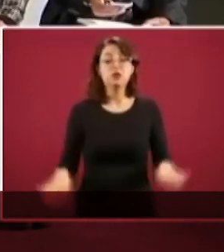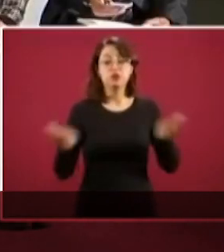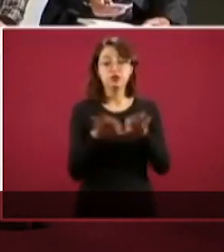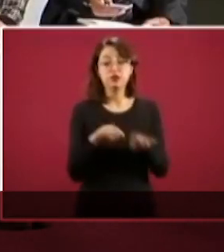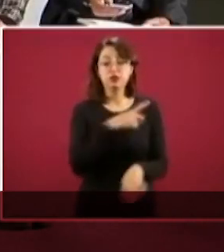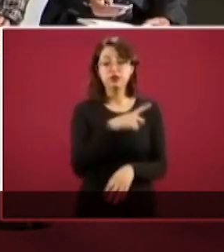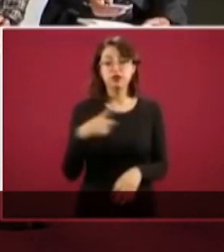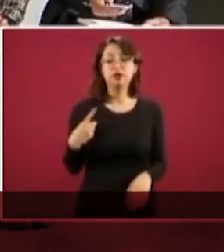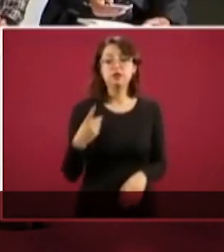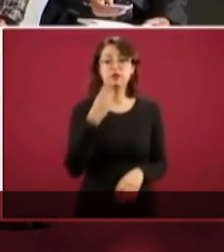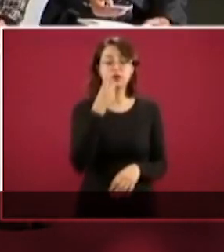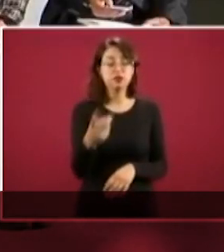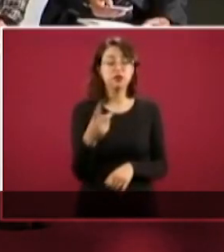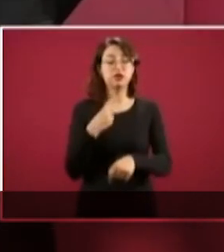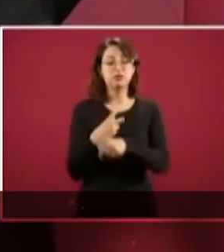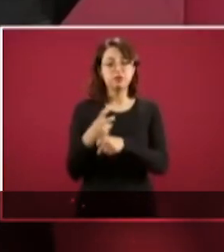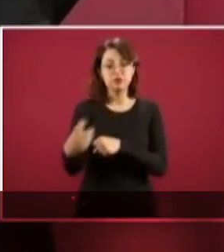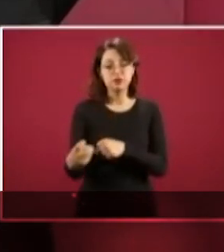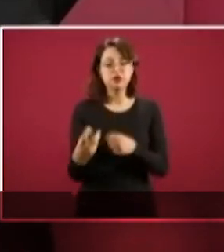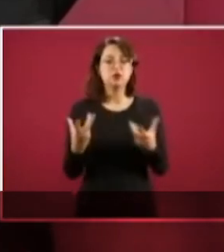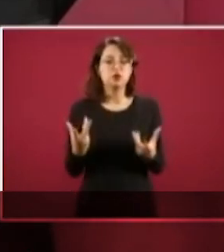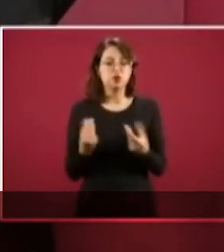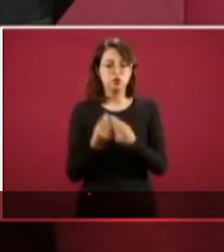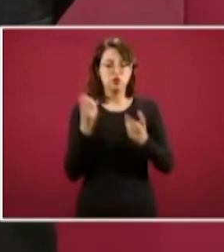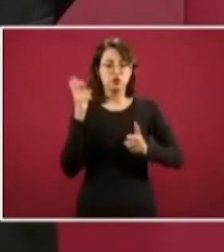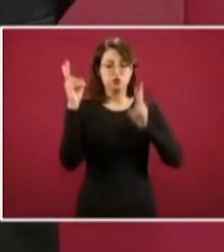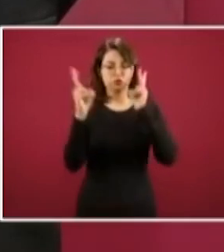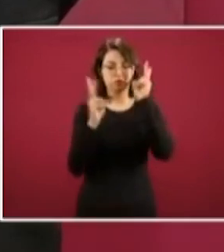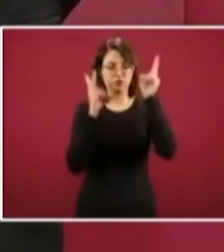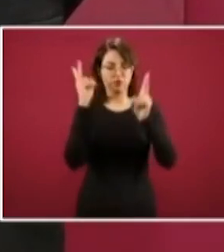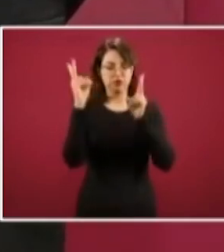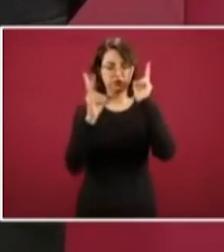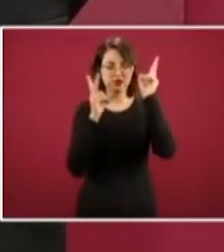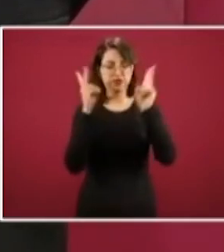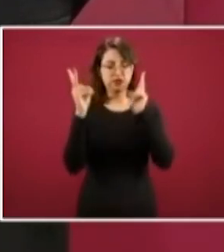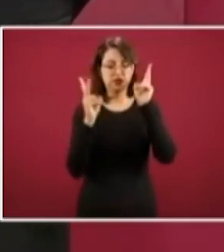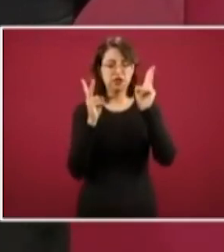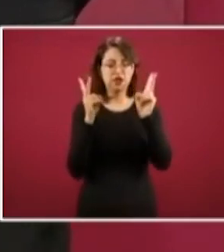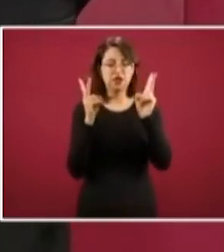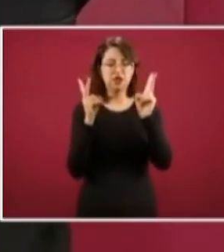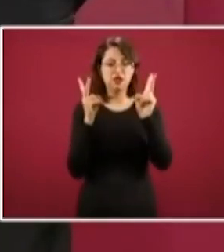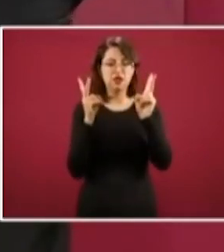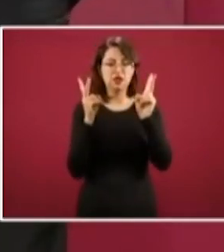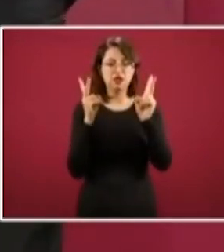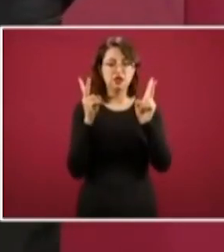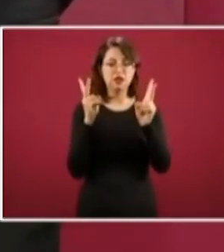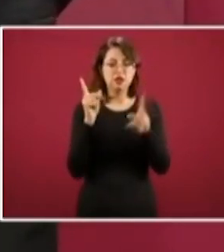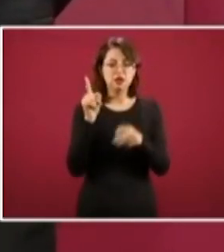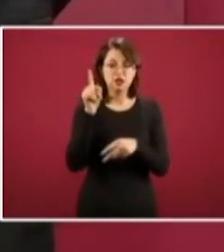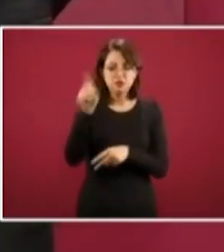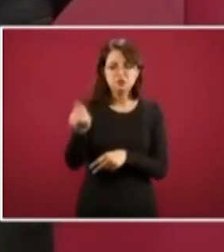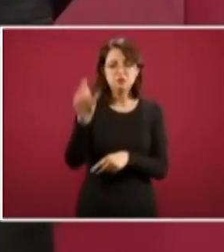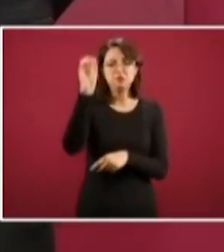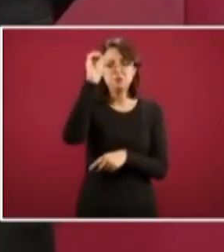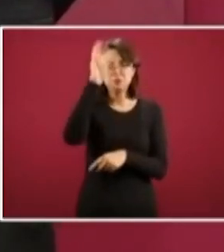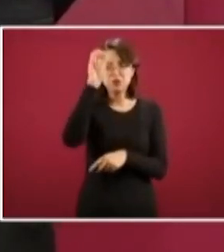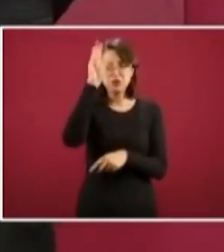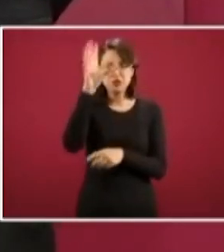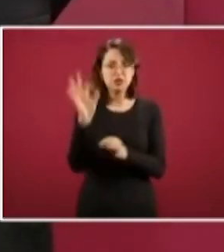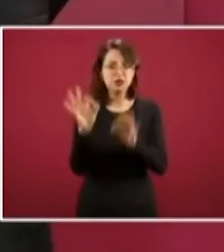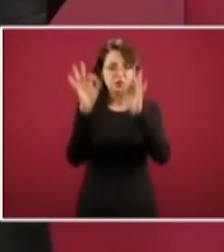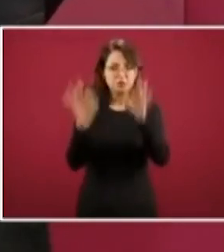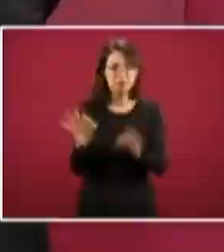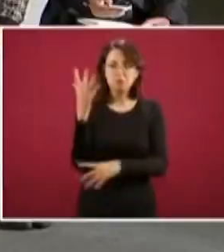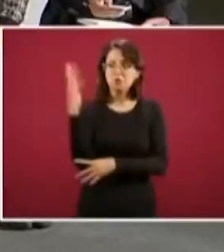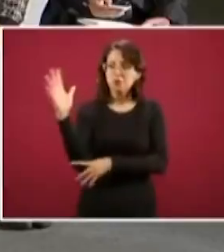nosotros, me ha invitado a visitar lo que él considera un ejemplo de minería